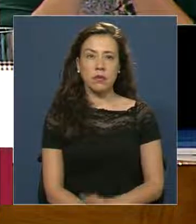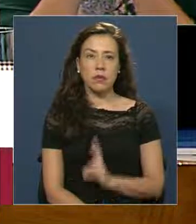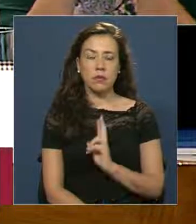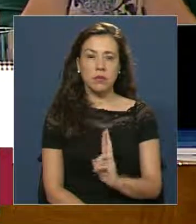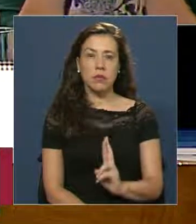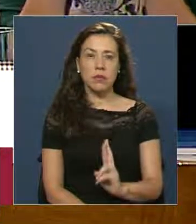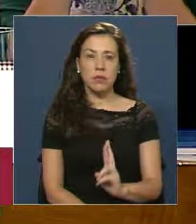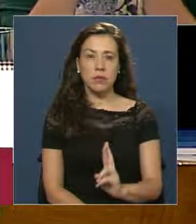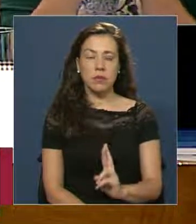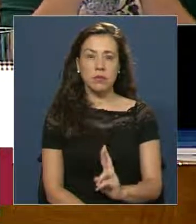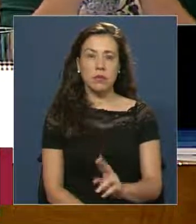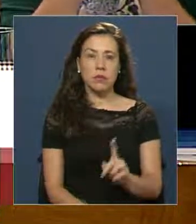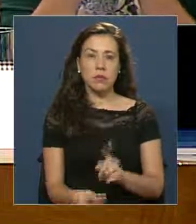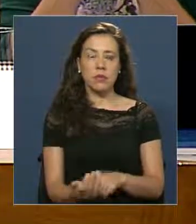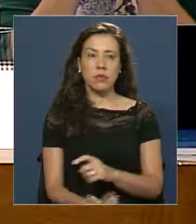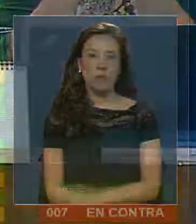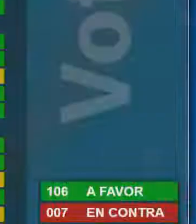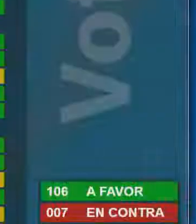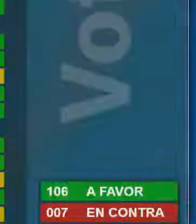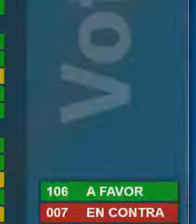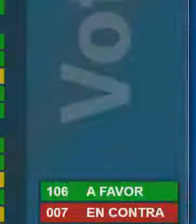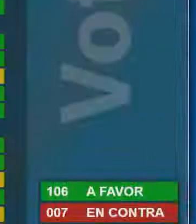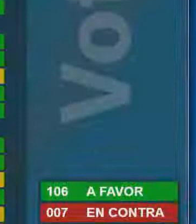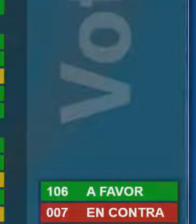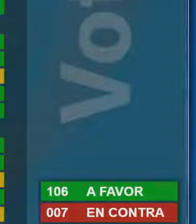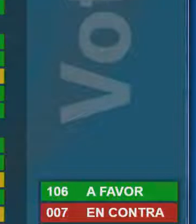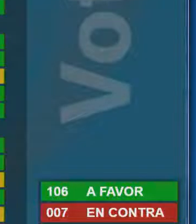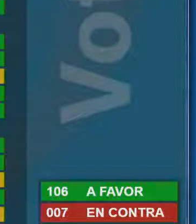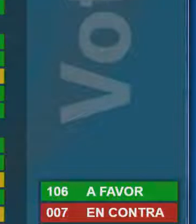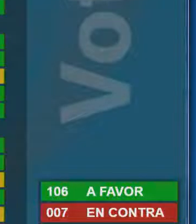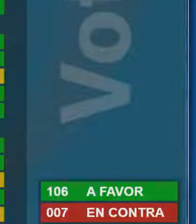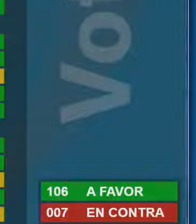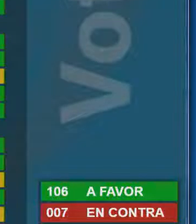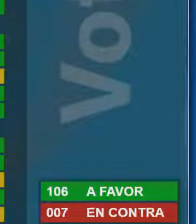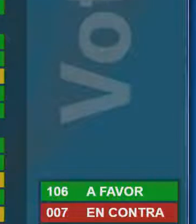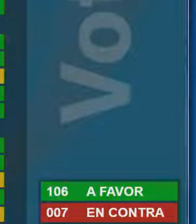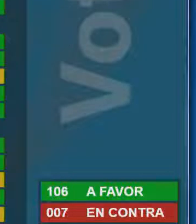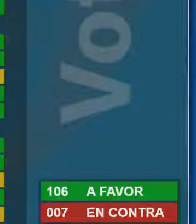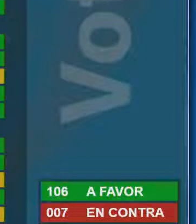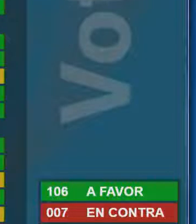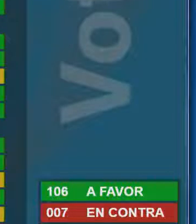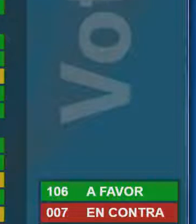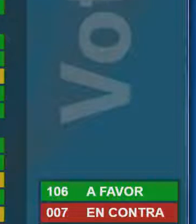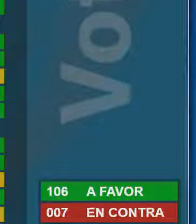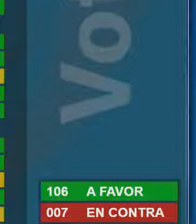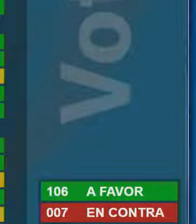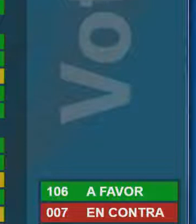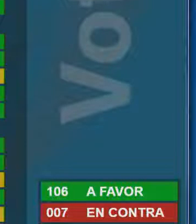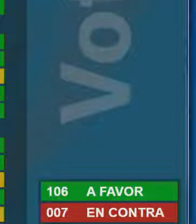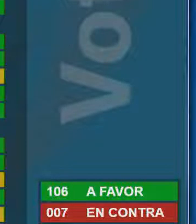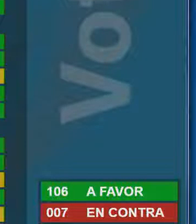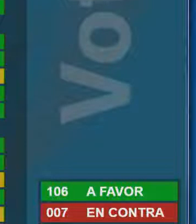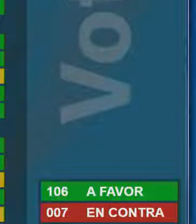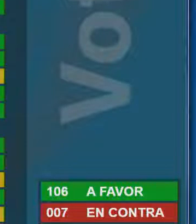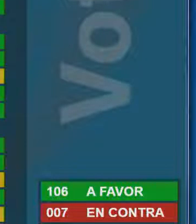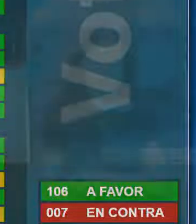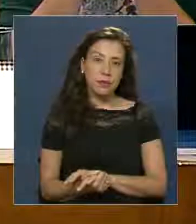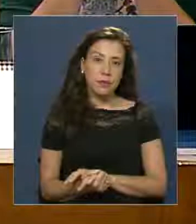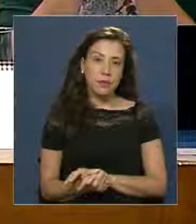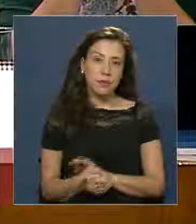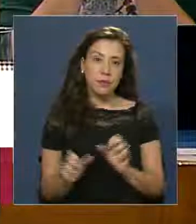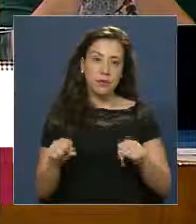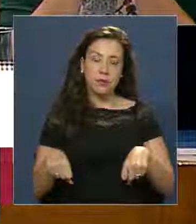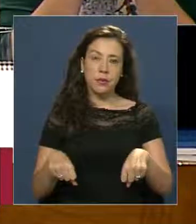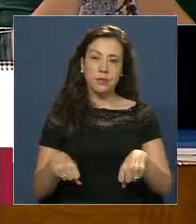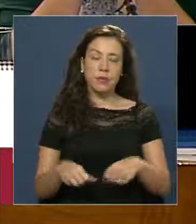Resultado de la votación. Por la afirmativa, 106 votos, 7 en contra, 21 por la abstención.